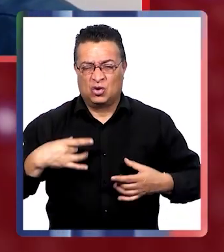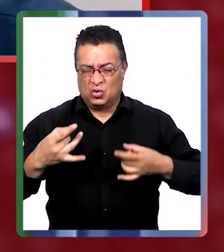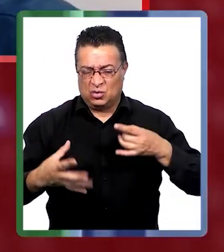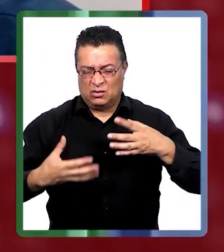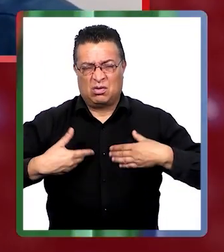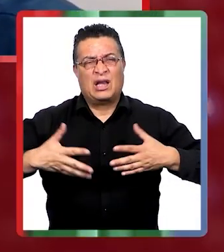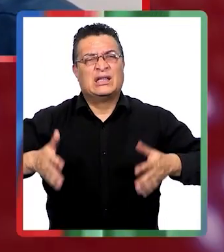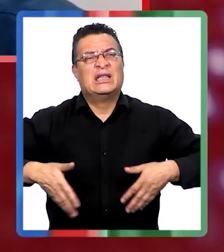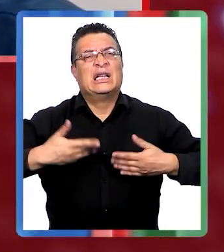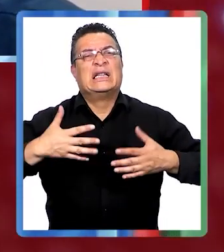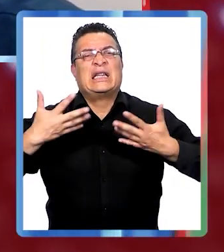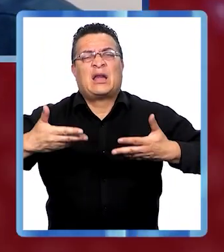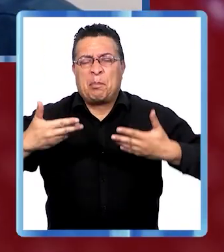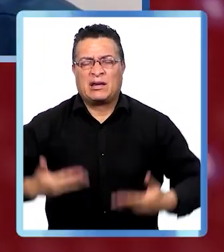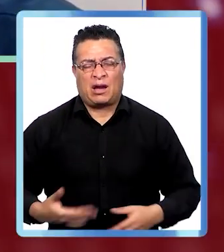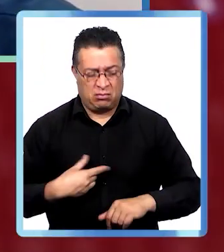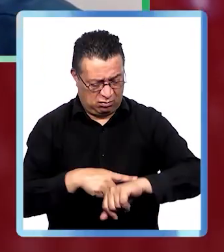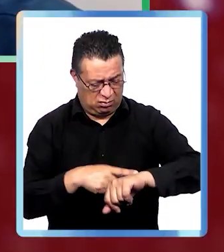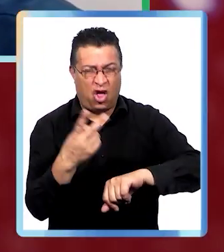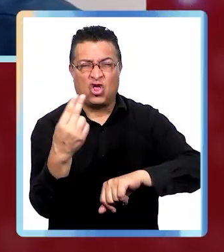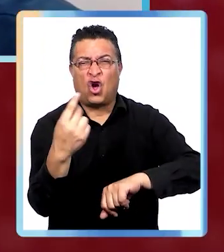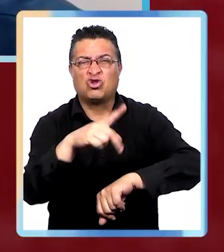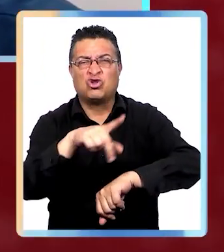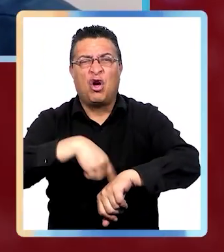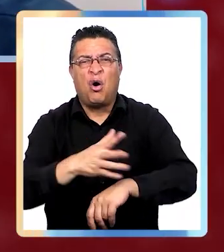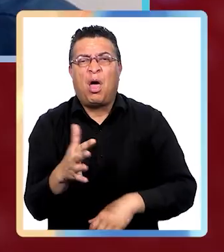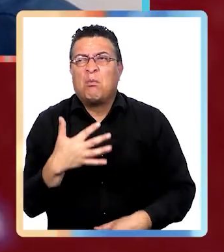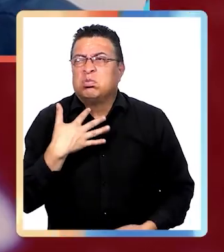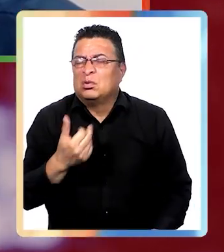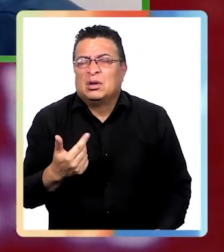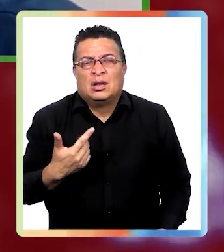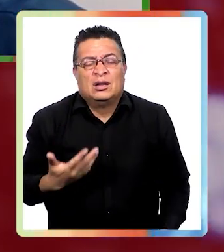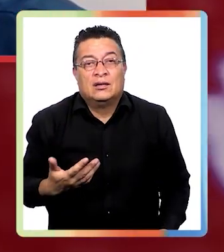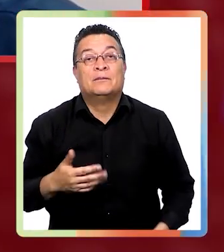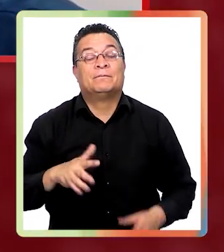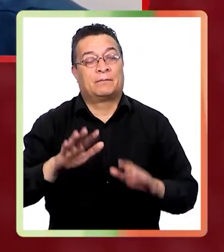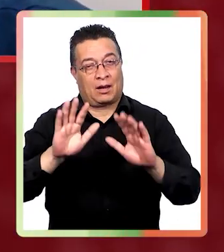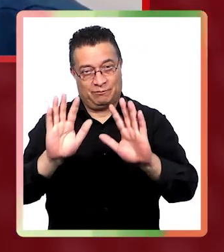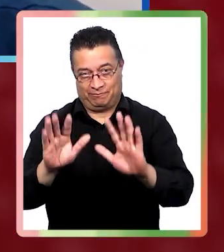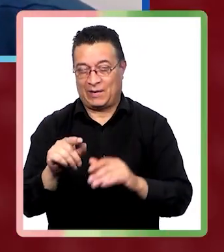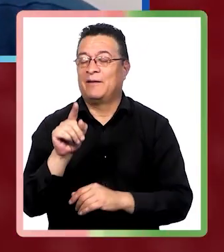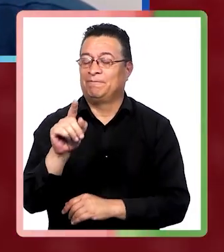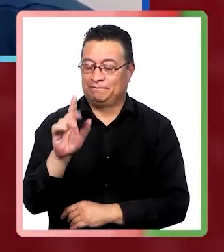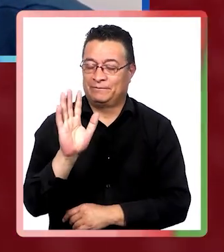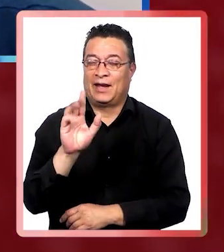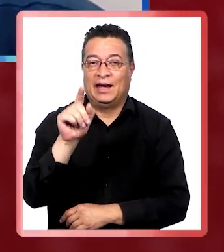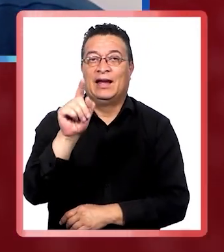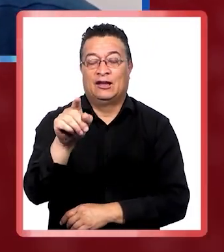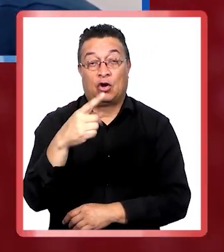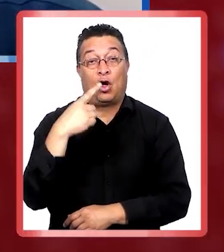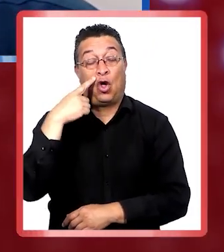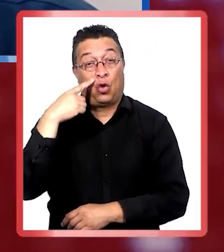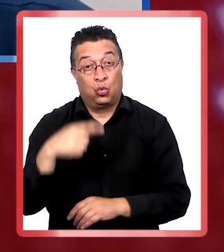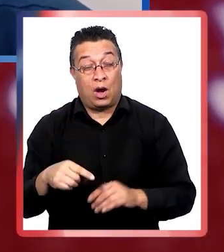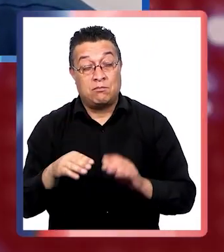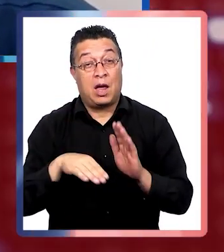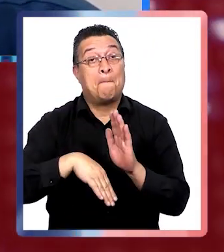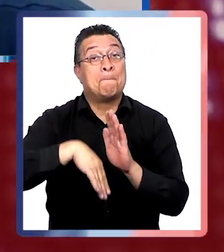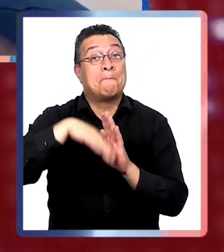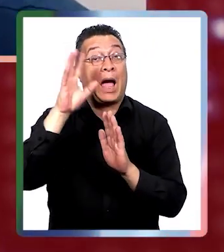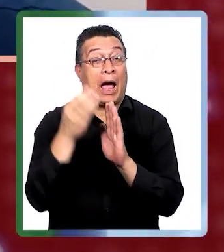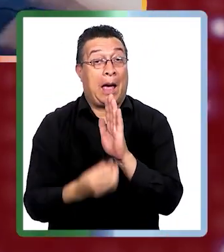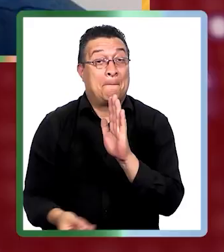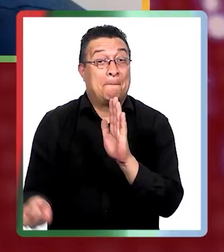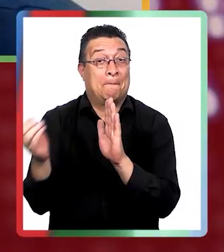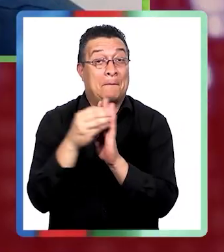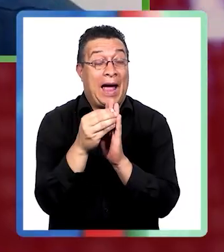¿Por qué mi cuerpo se siente tan pesado si dormí 12 horas? ¿Por qué se da eso, doctor? Bueno, cuando uno duerme más